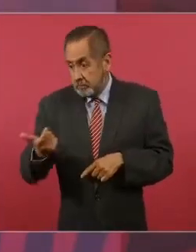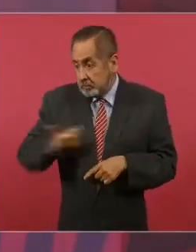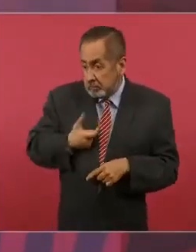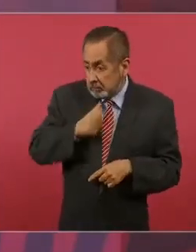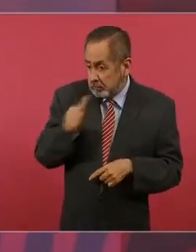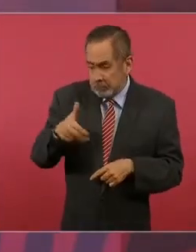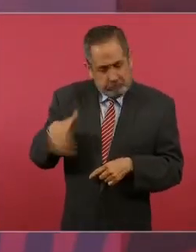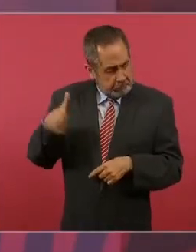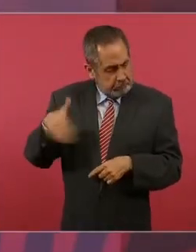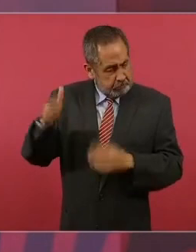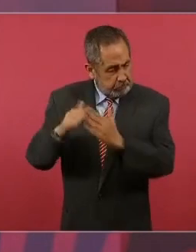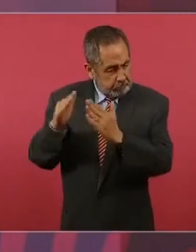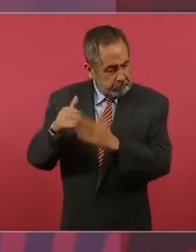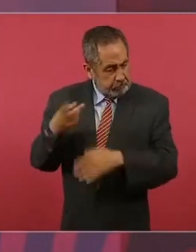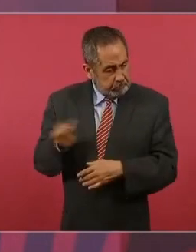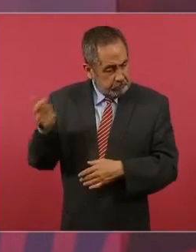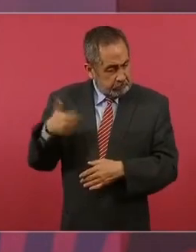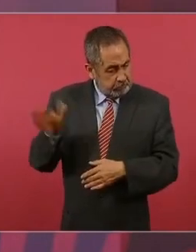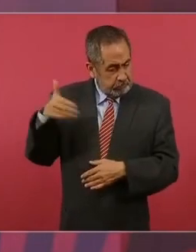búscale,